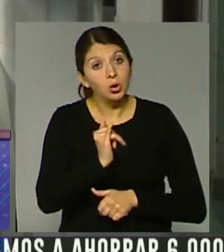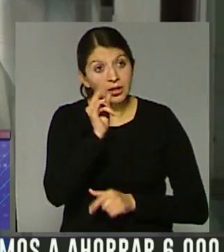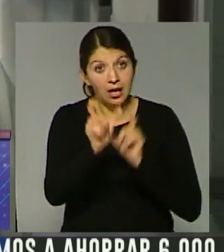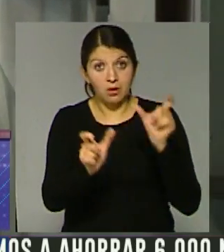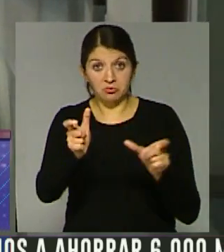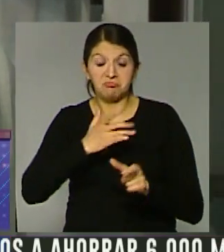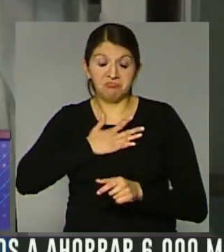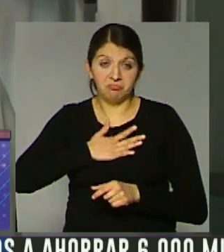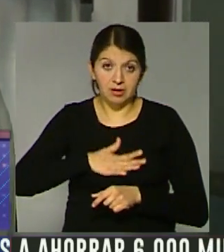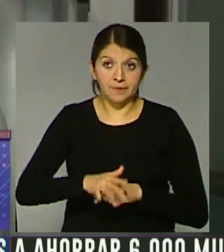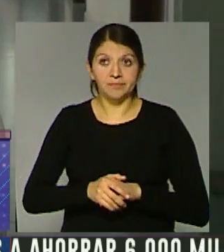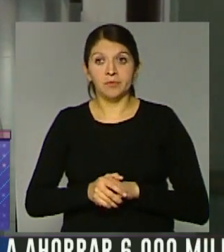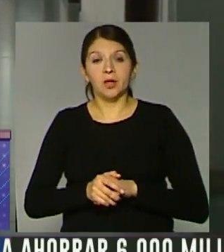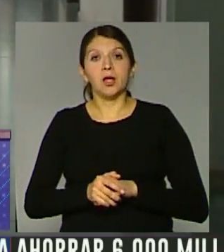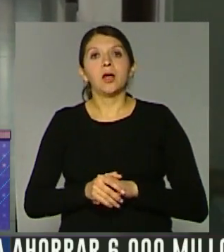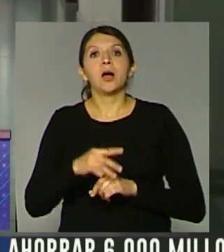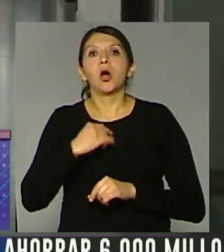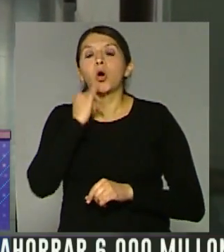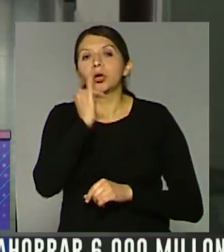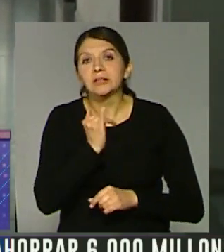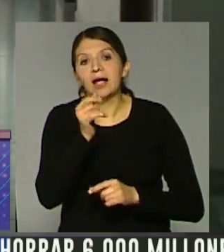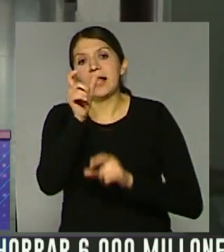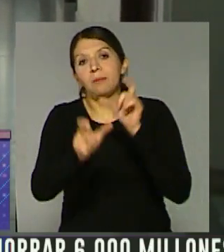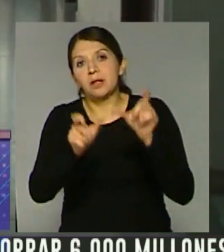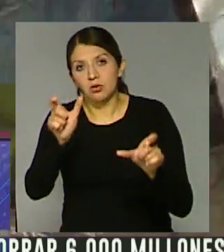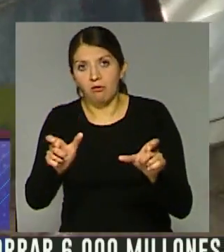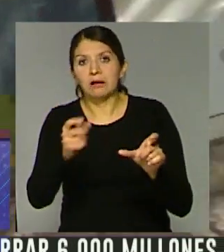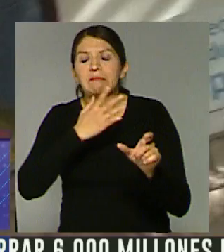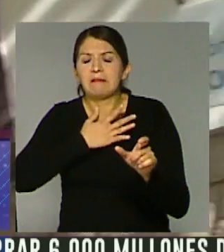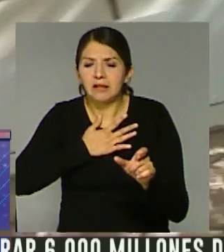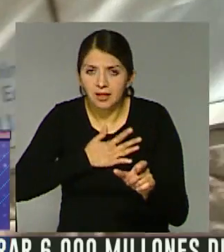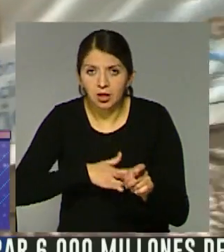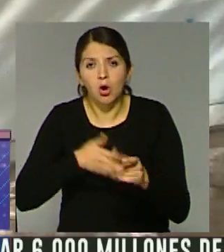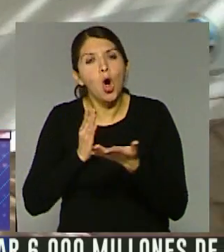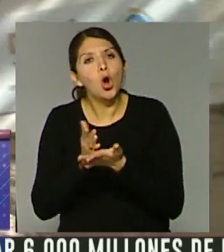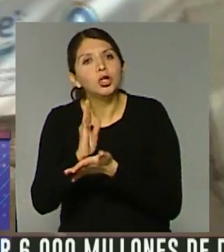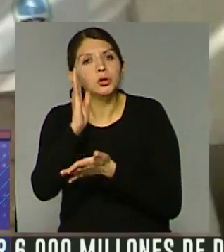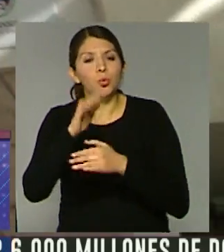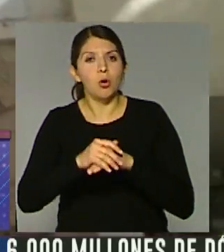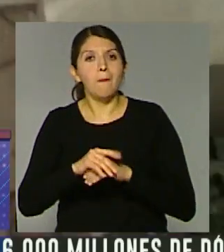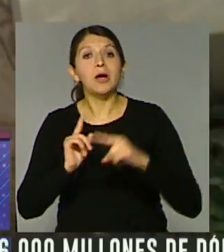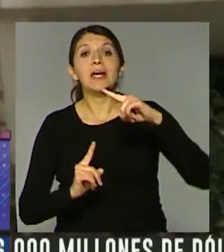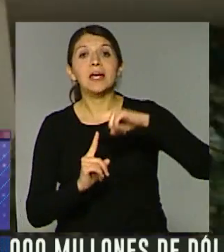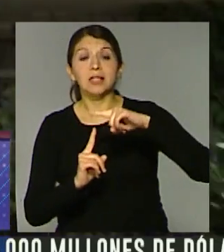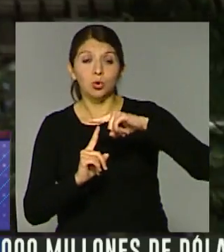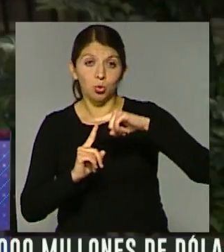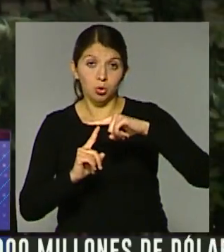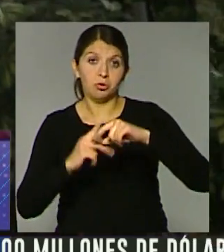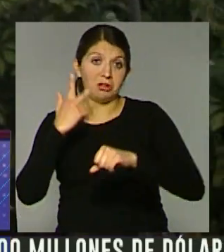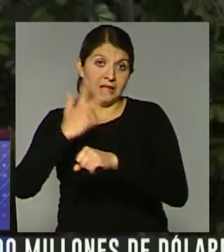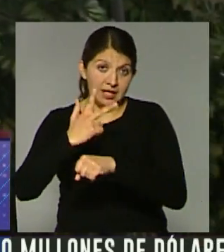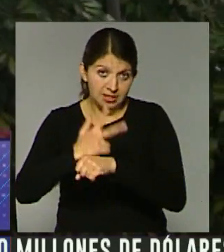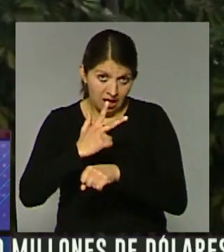hay que contestar a cosas que nunca van a suceder, pero llevar tranquilidad de que se continúan con todos los institutos, por supuesto, en